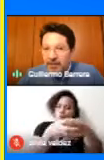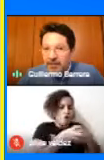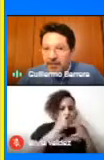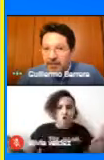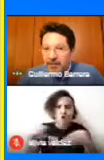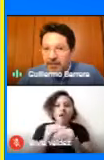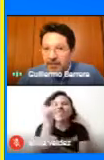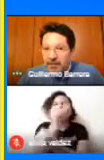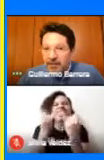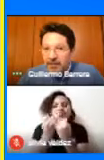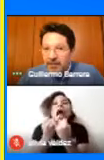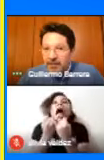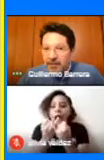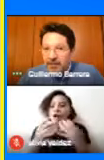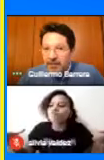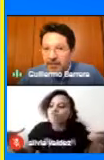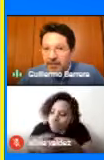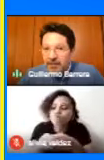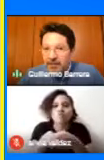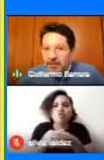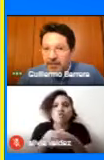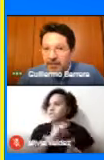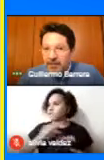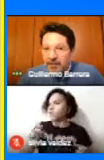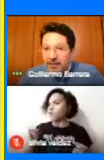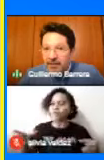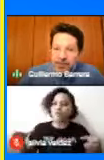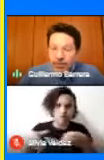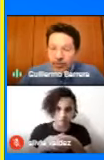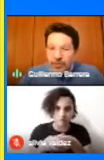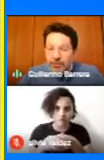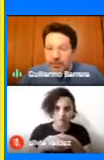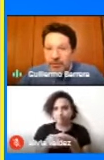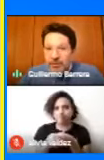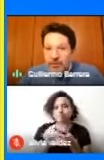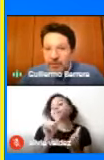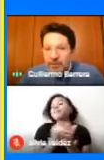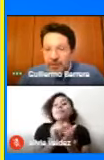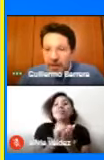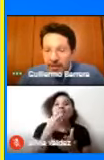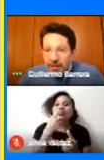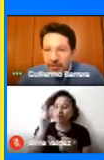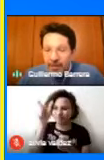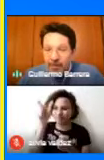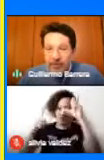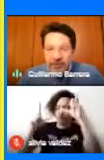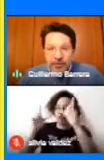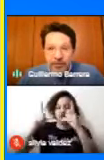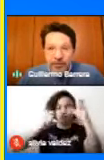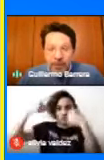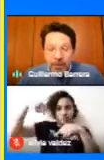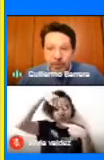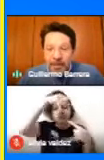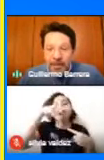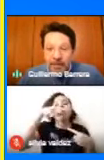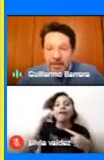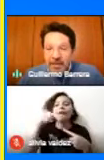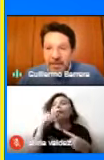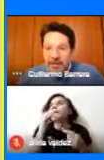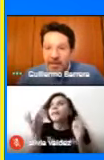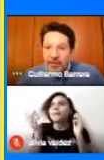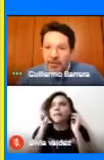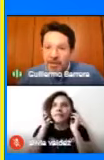identidad colectiva. Entonces, en el caso del turismo, aquí hablamos, entonces